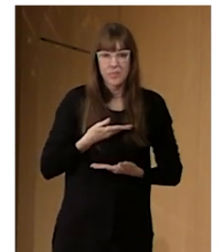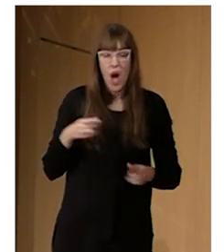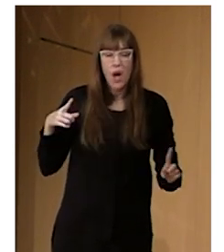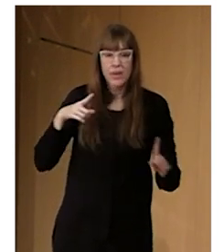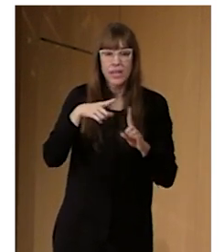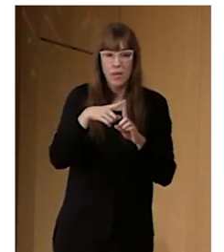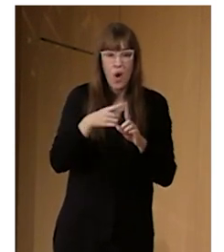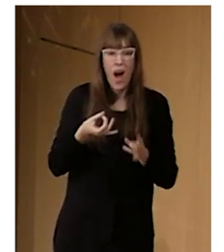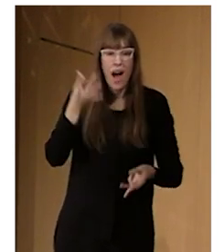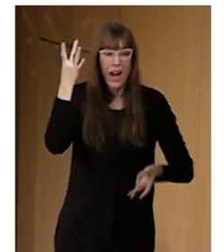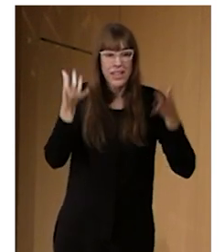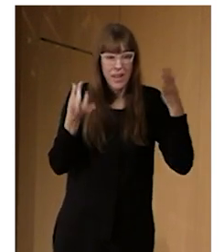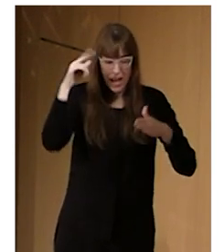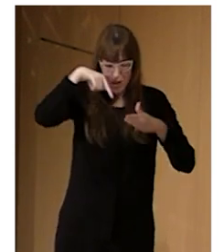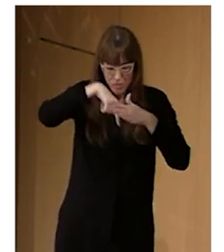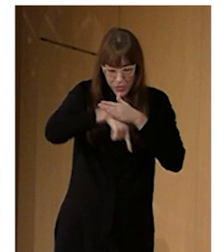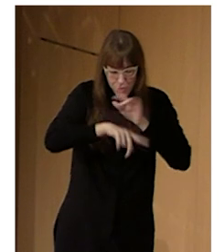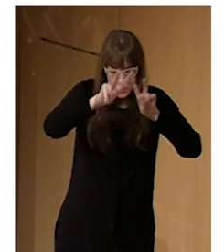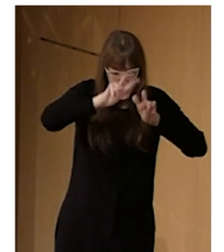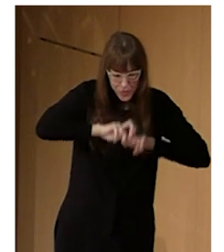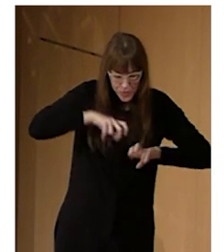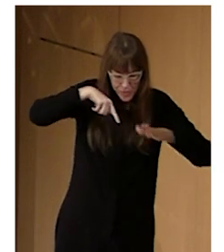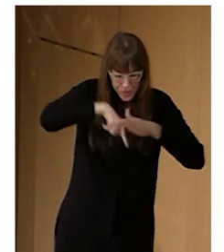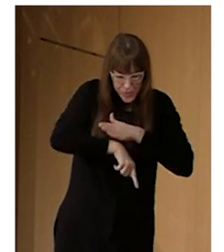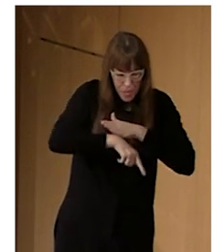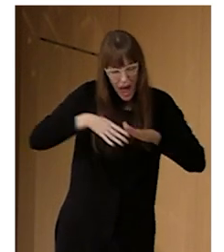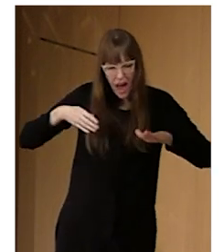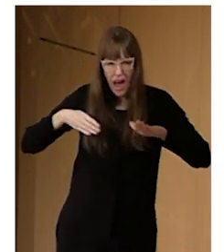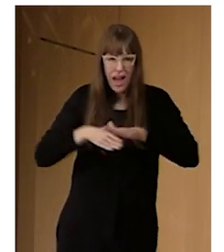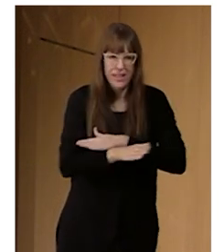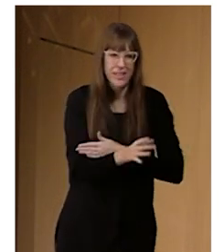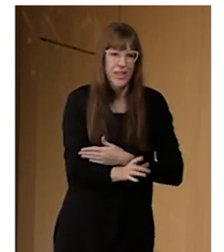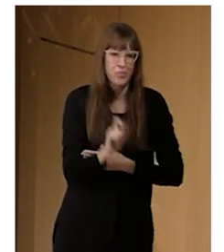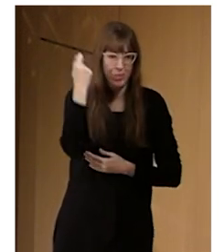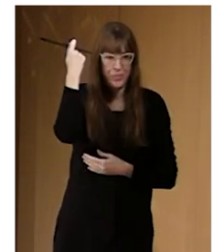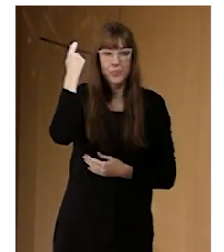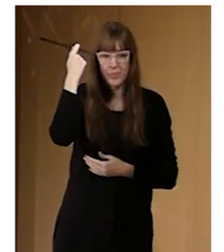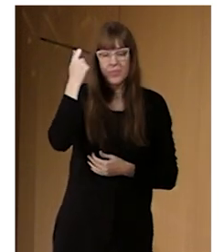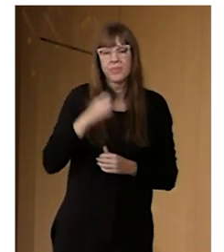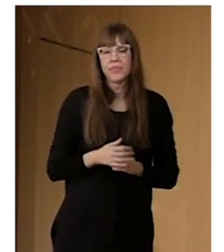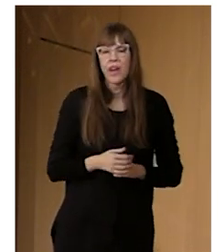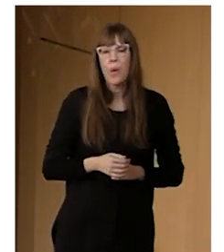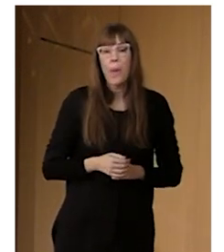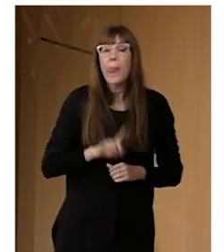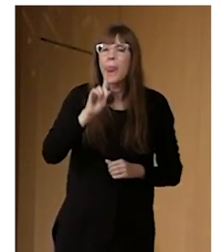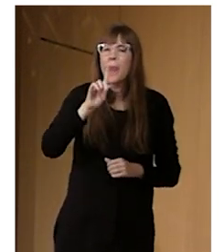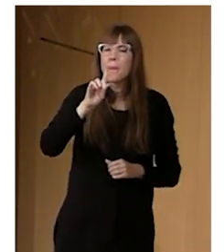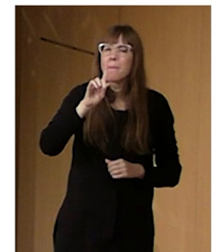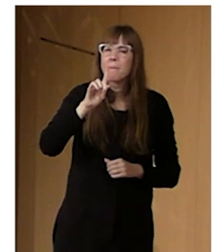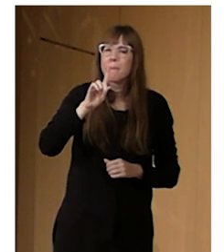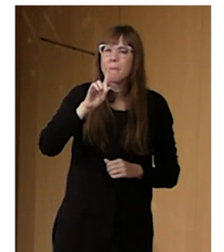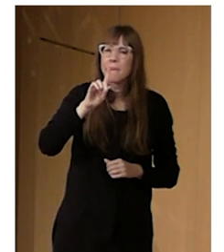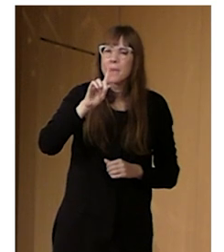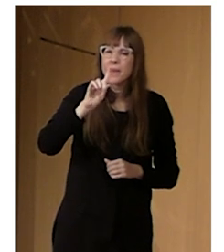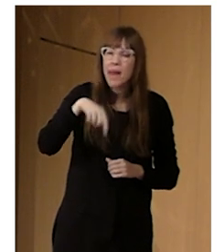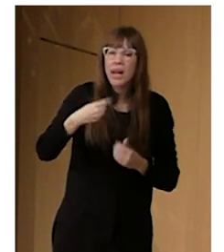actividades y en hacerlas más accesibles y nos servía también para ampliar los participantes en